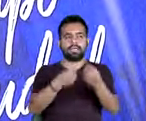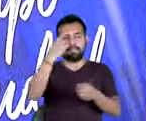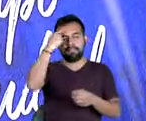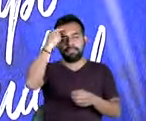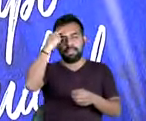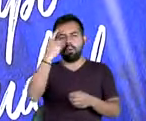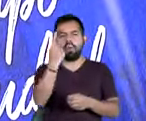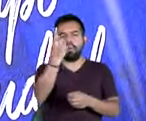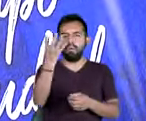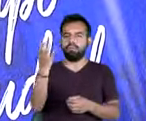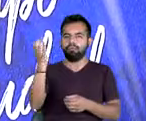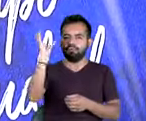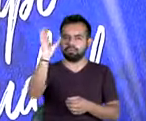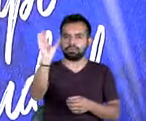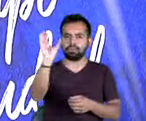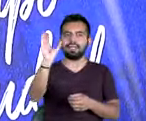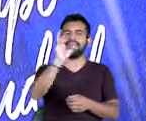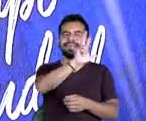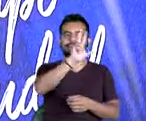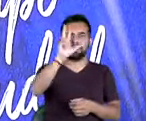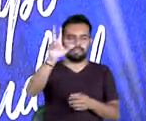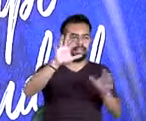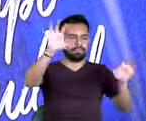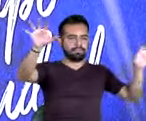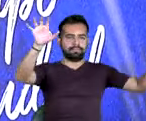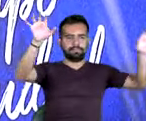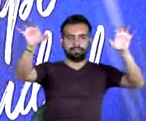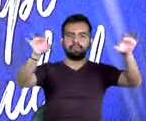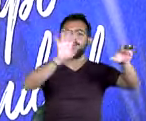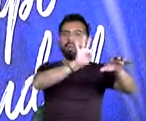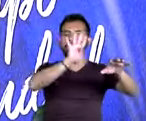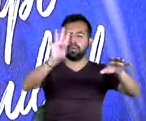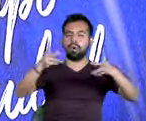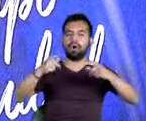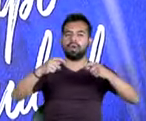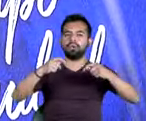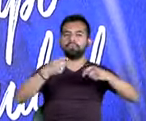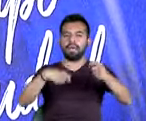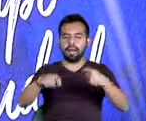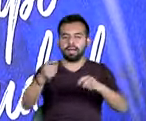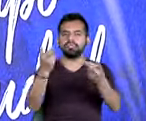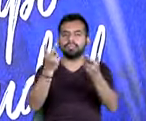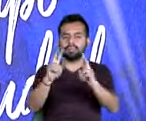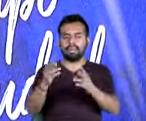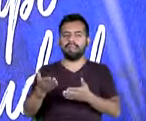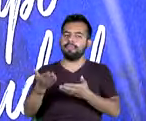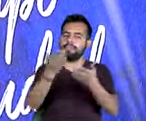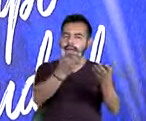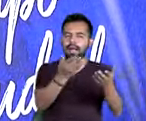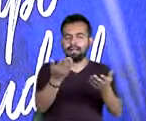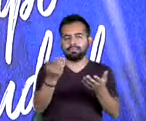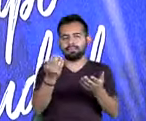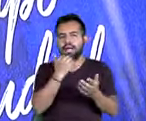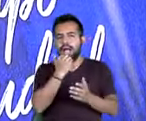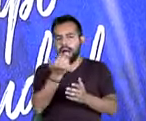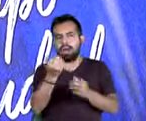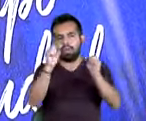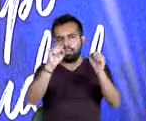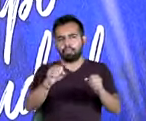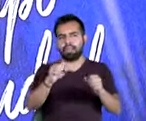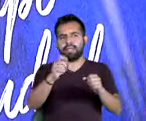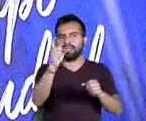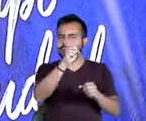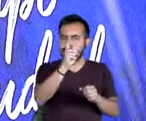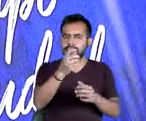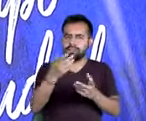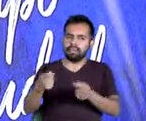fondo para las 33 parroquias rurales y para los 34 mercados para darles ese fondo y que puedan suplir sus principales necesidades